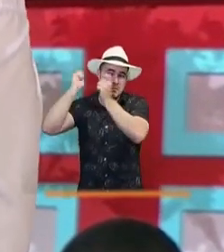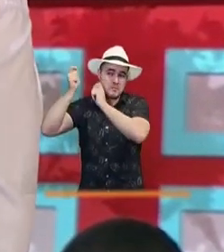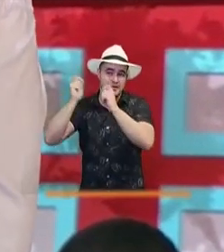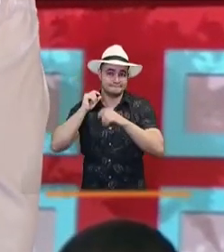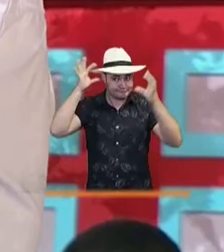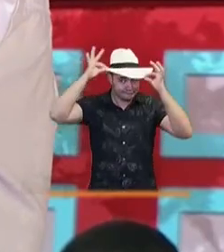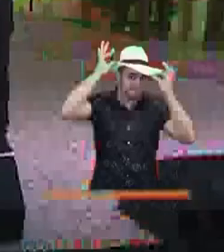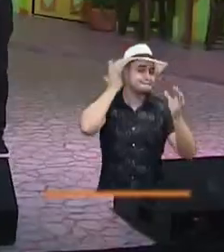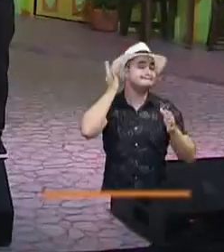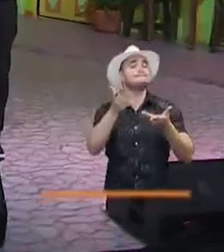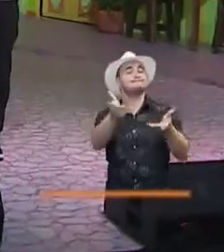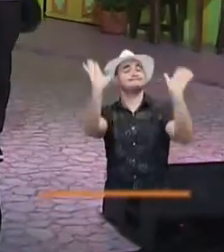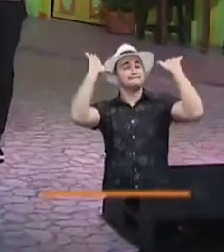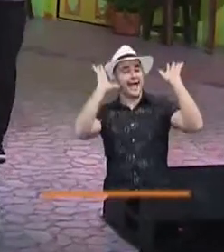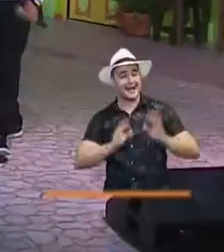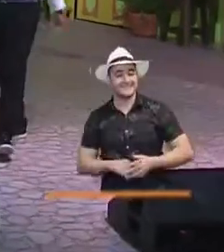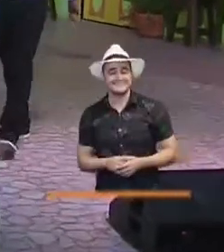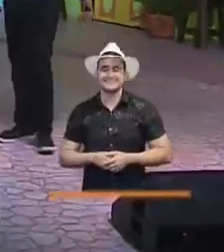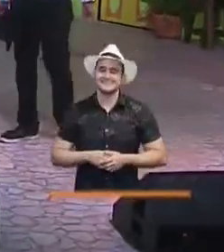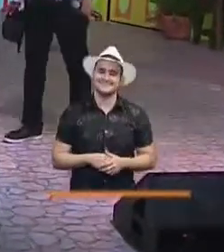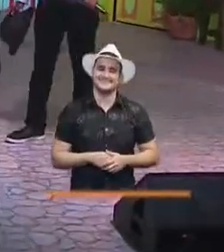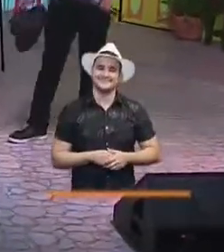tiene canas.